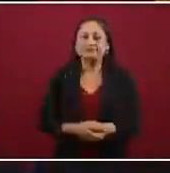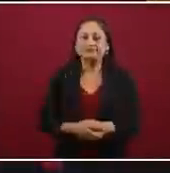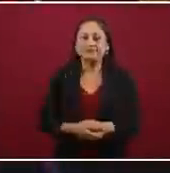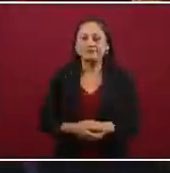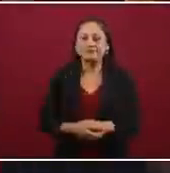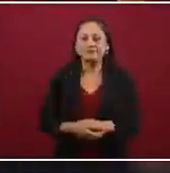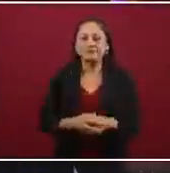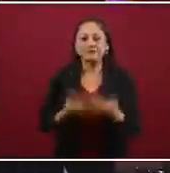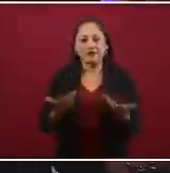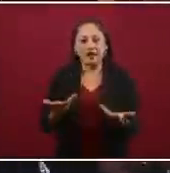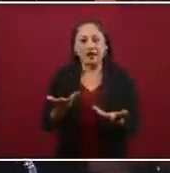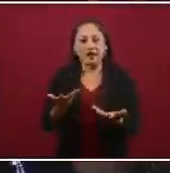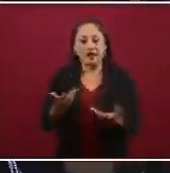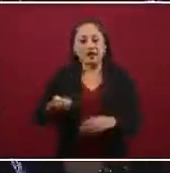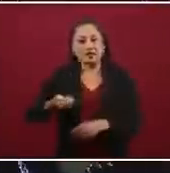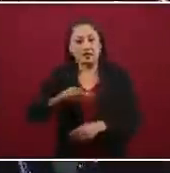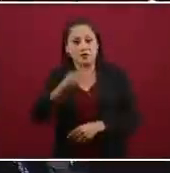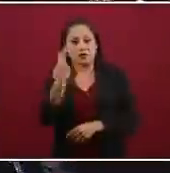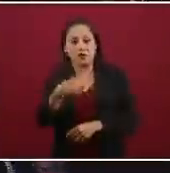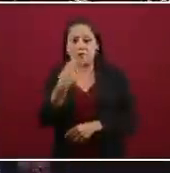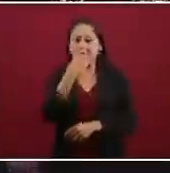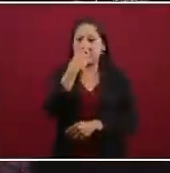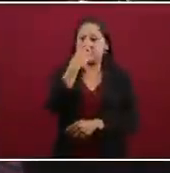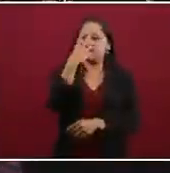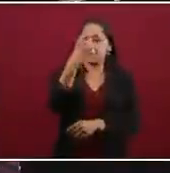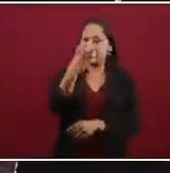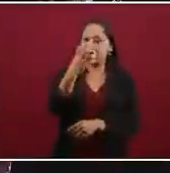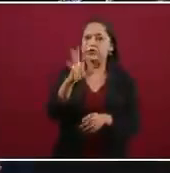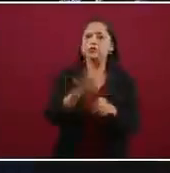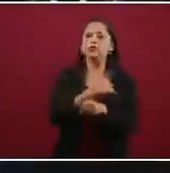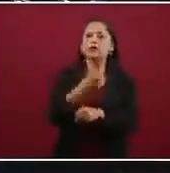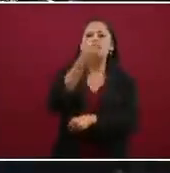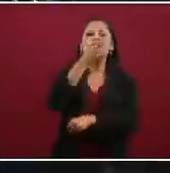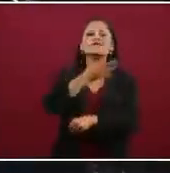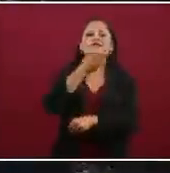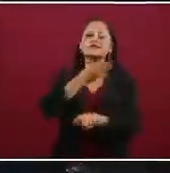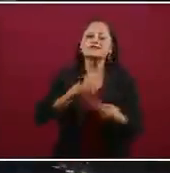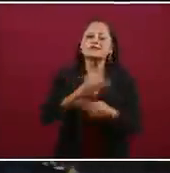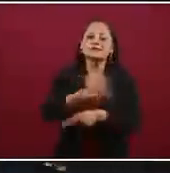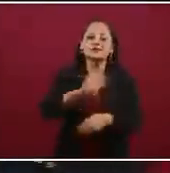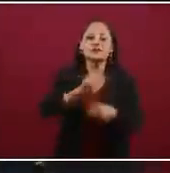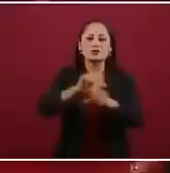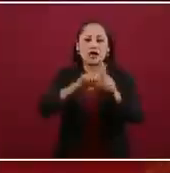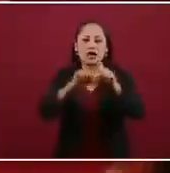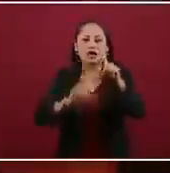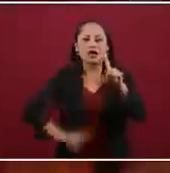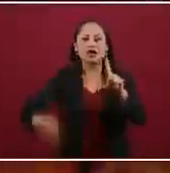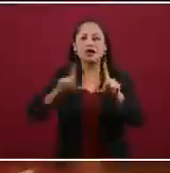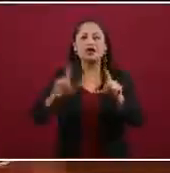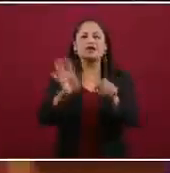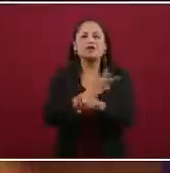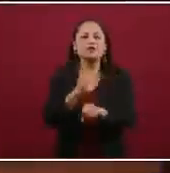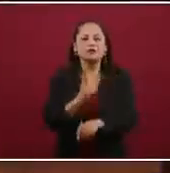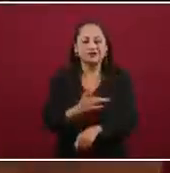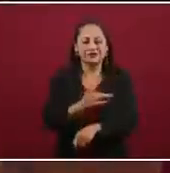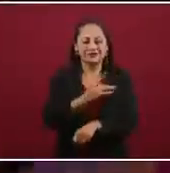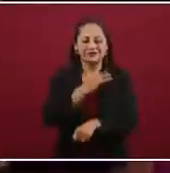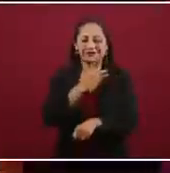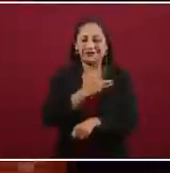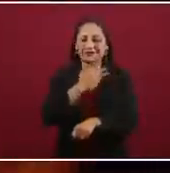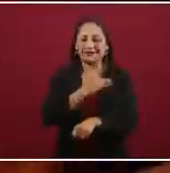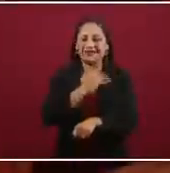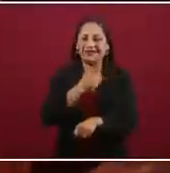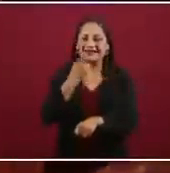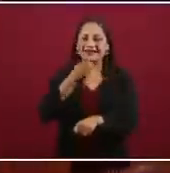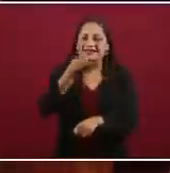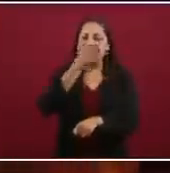le llamemos grito también a esta fiesta nacional, es parte también de nuestra manera de romper o de hacer estas